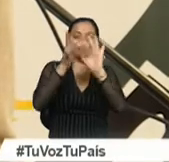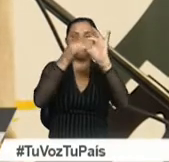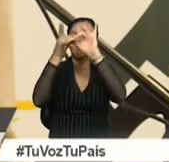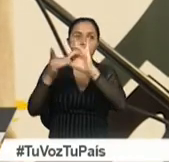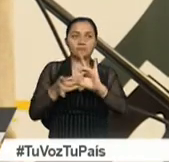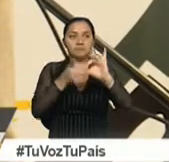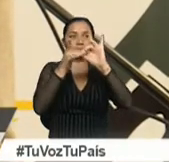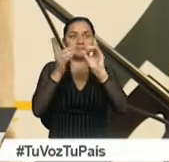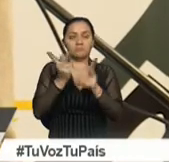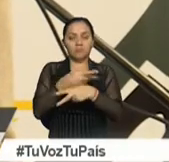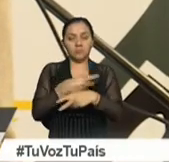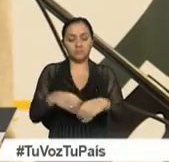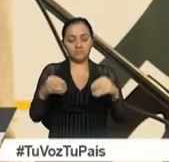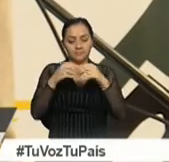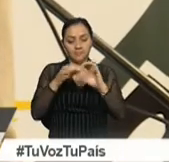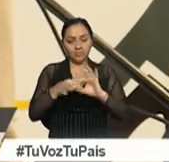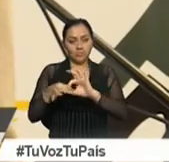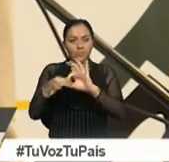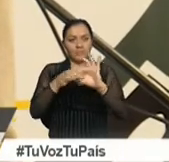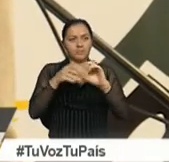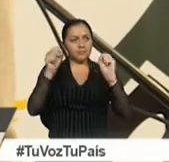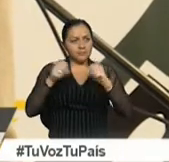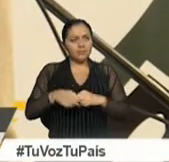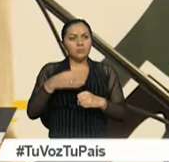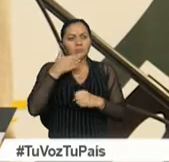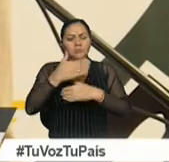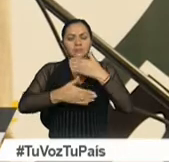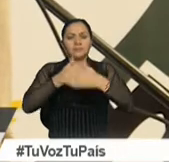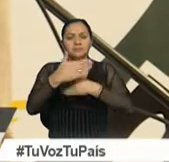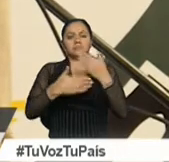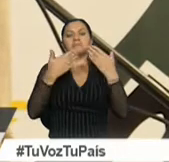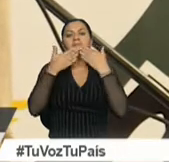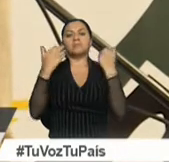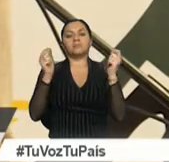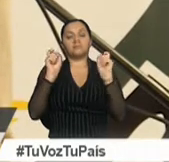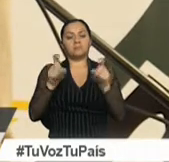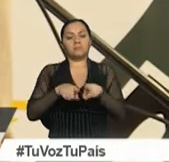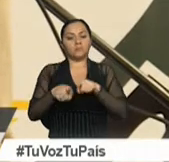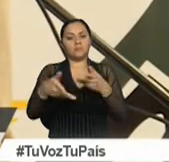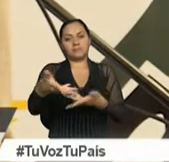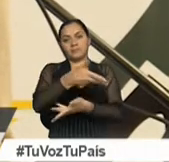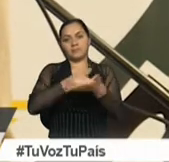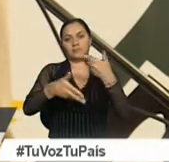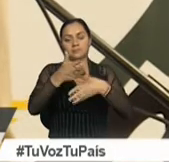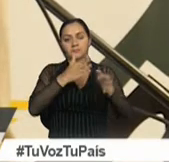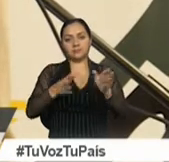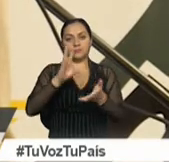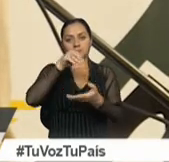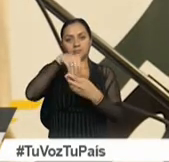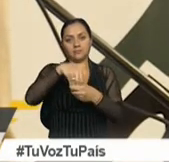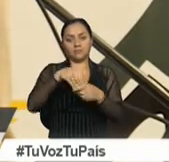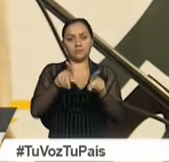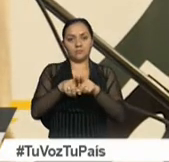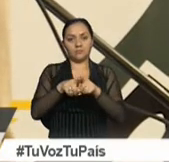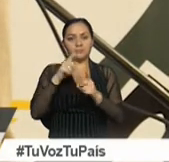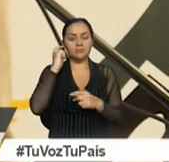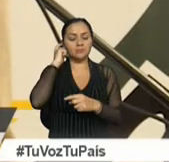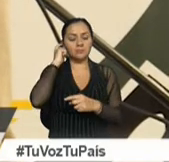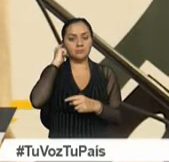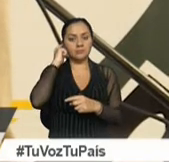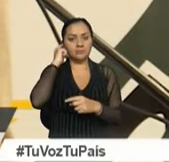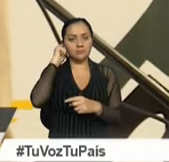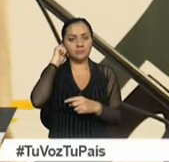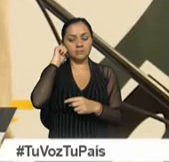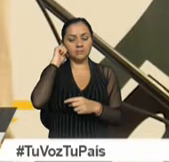productivos, colaboraremos para mejorar la competitividad del sector del